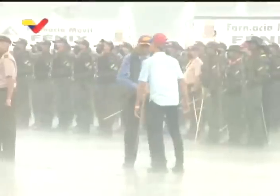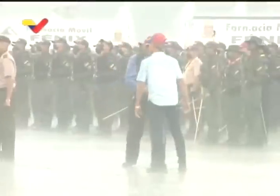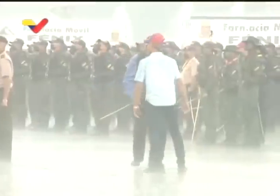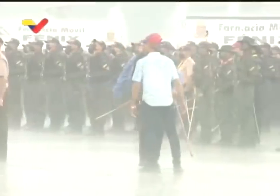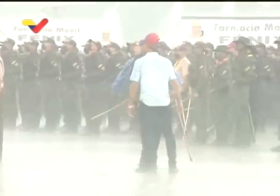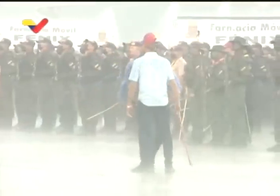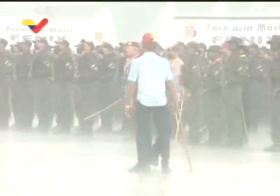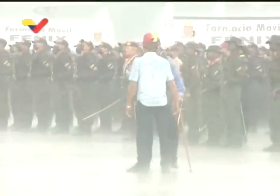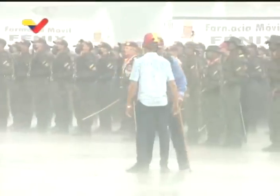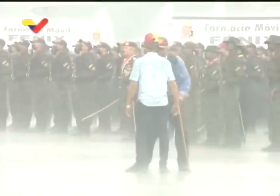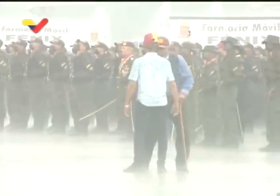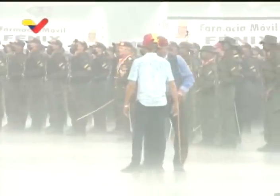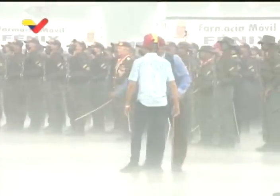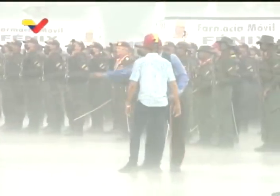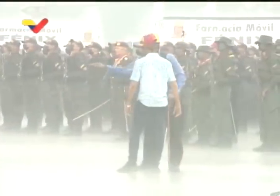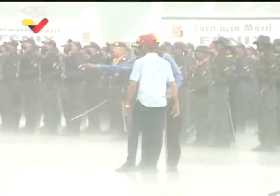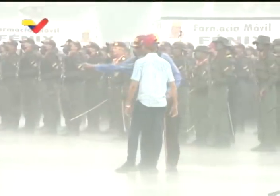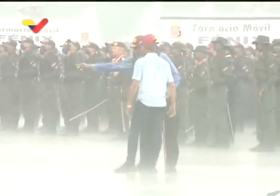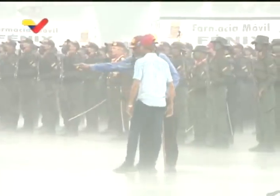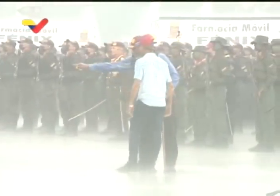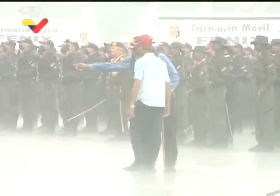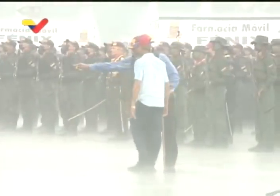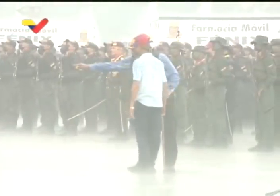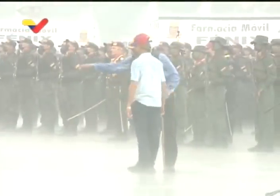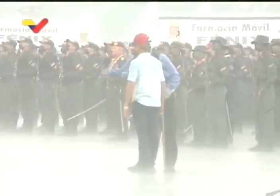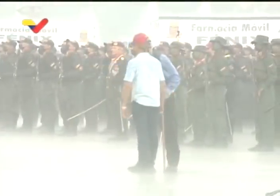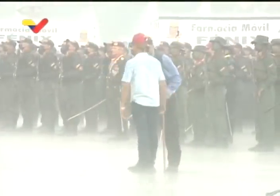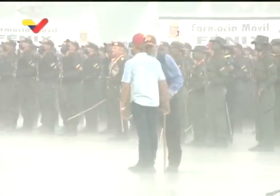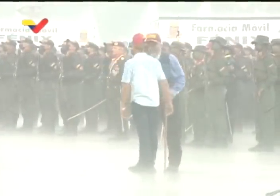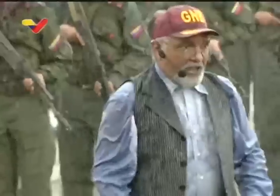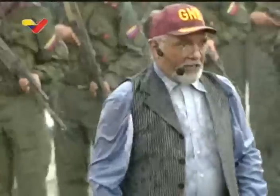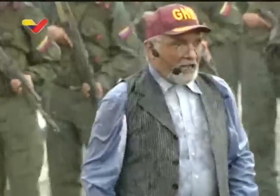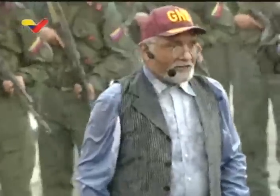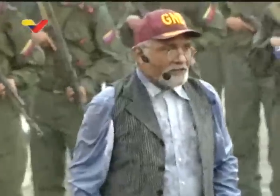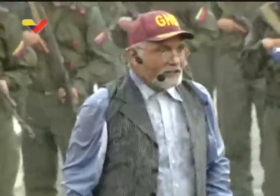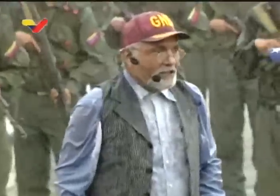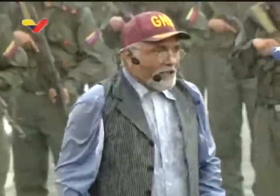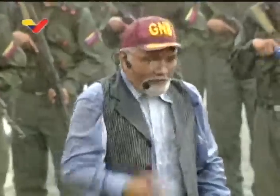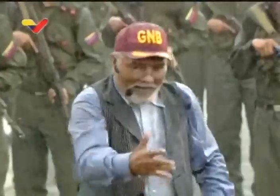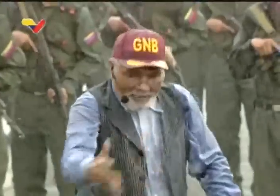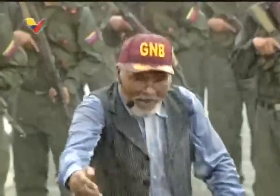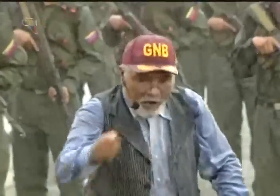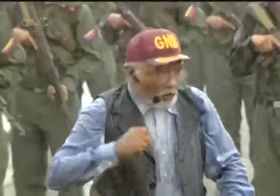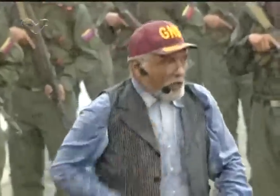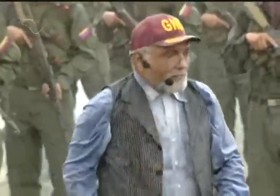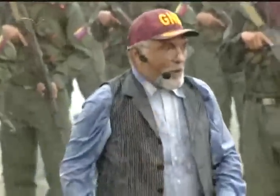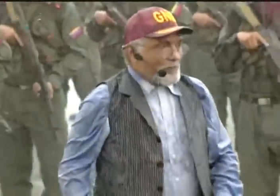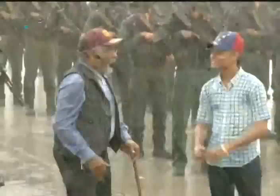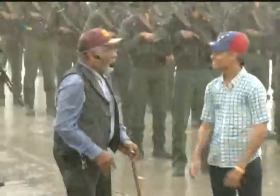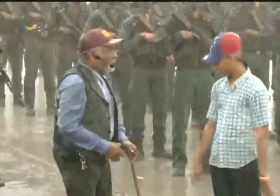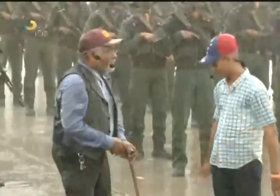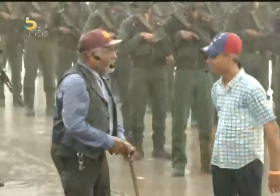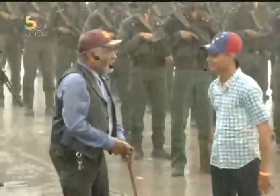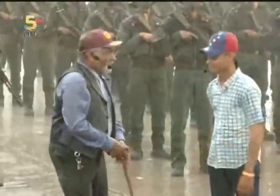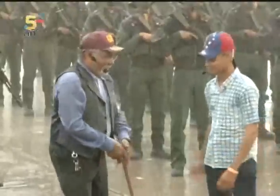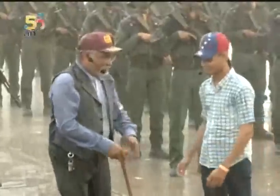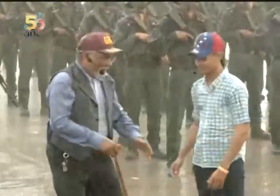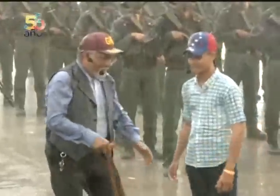Nacional Bolivariana siempre estará allí. Rodilla en tierra. De la mano con el